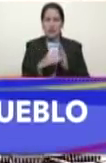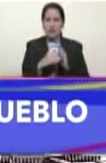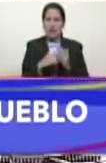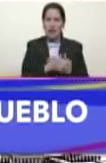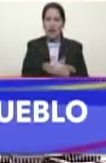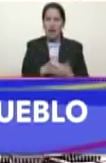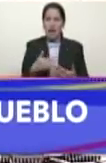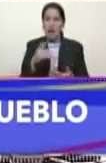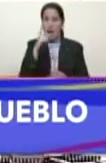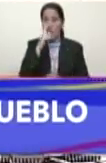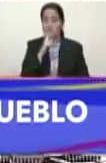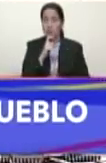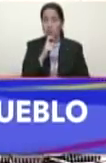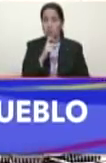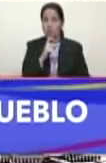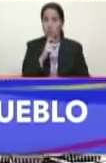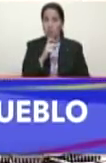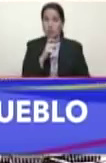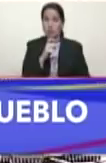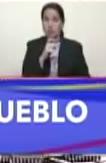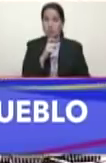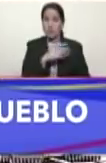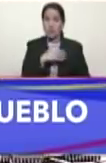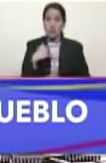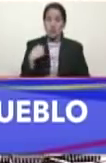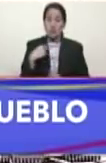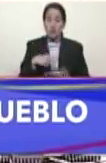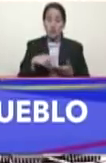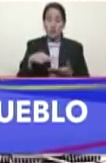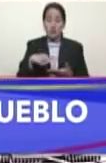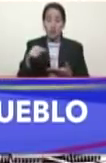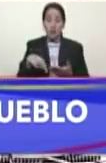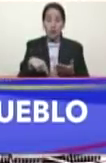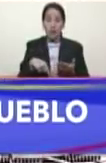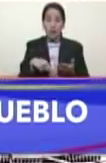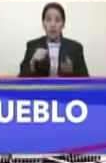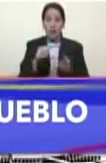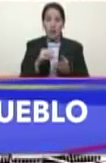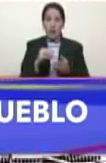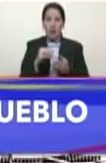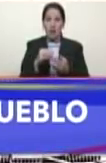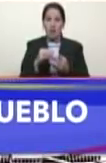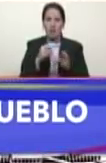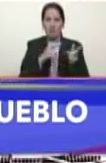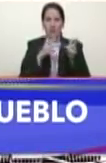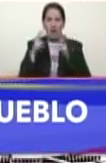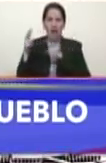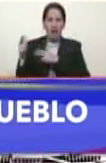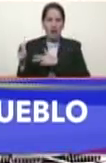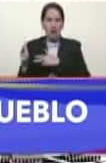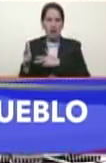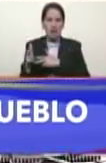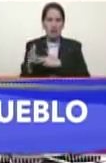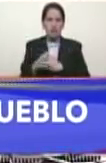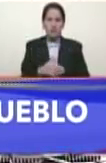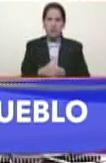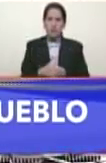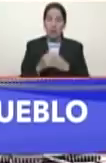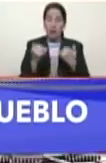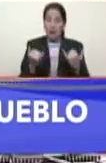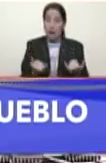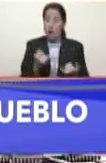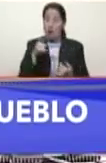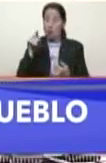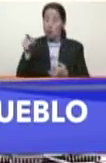paz. Firmaron la paz con la FARC y están matando a los guerrilleros de la FARC. Ahora hagan la